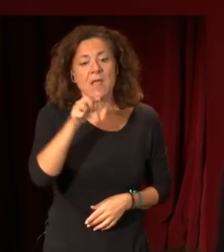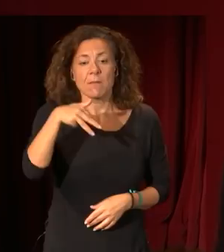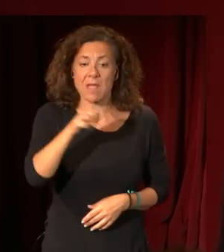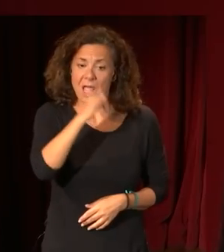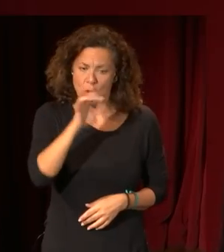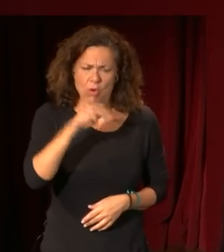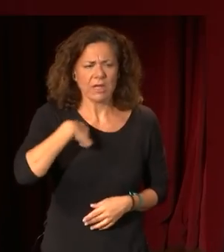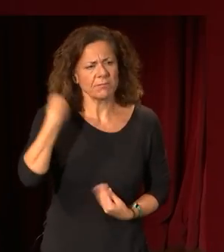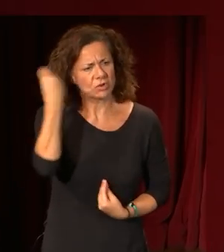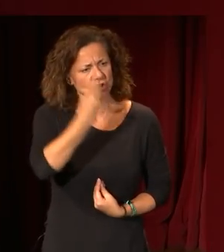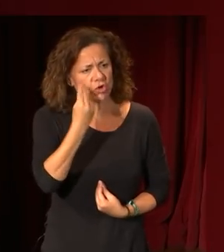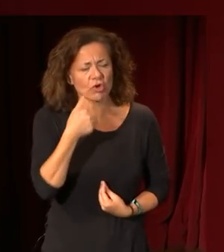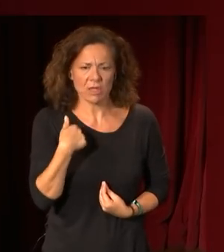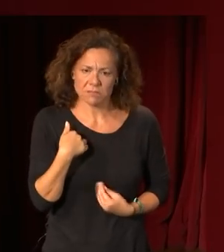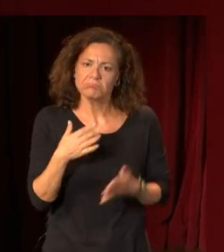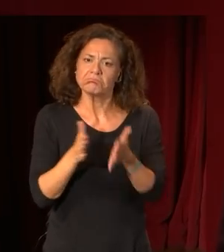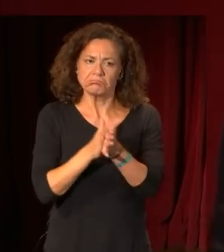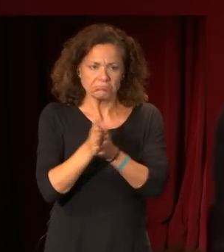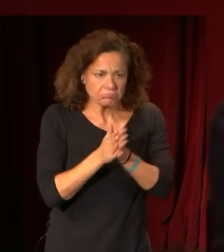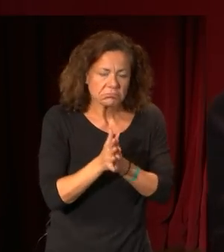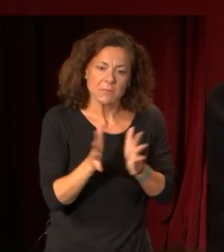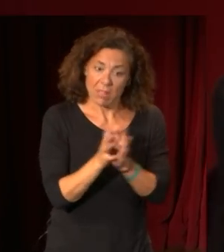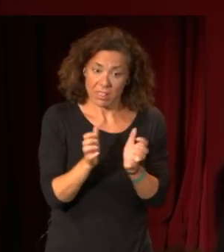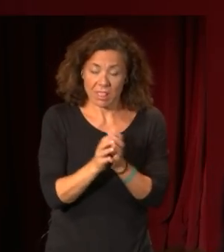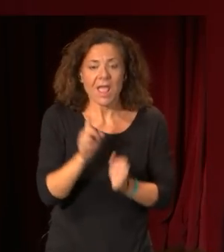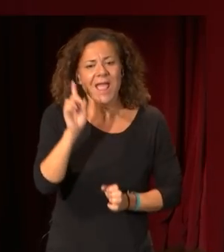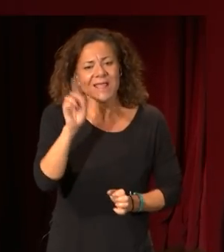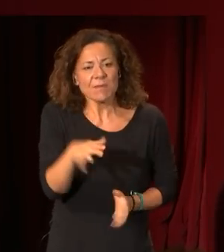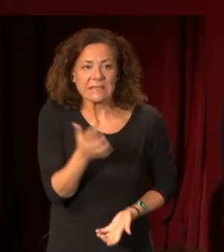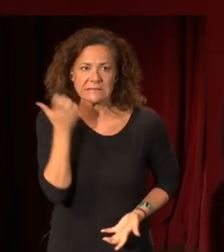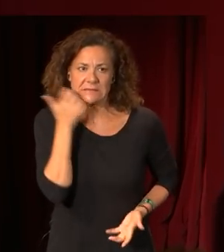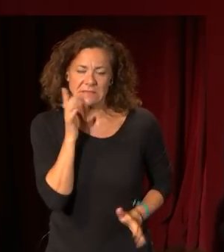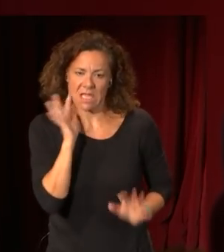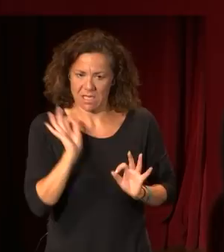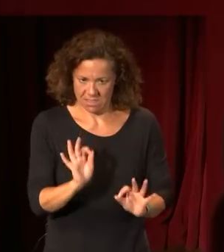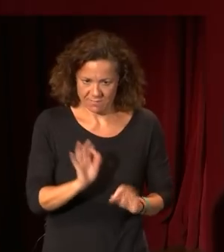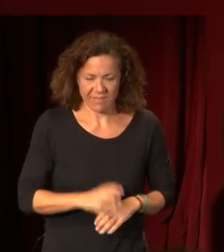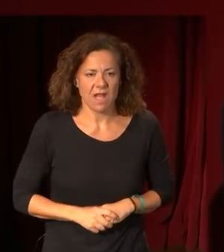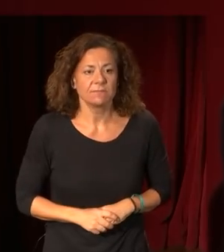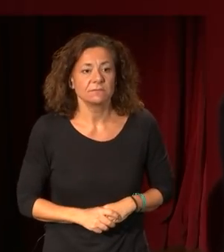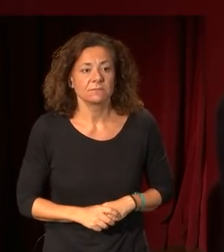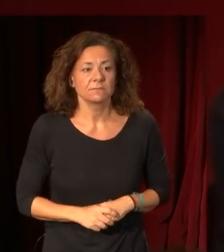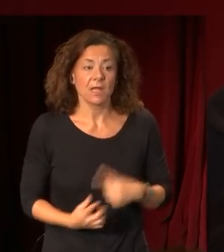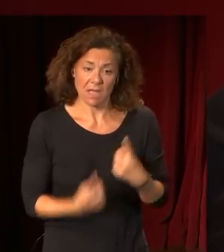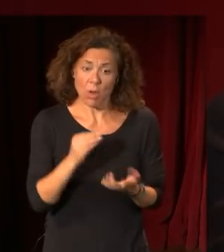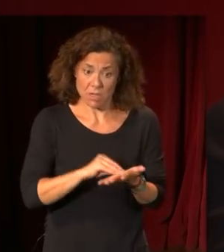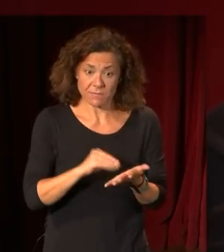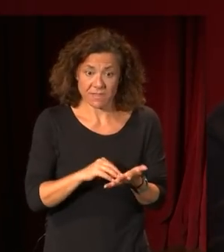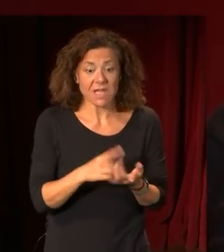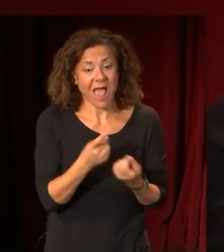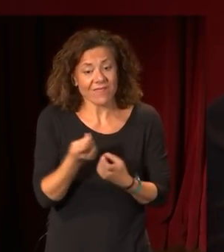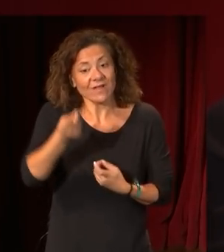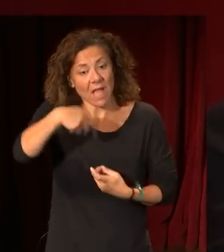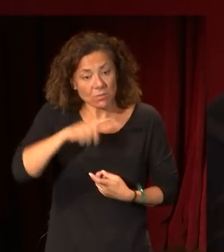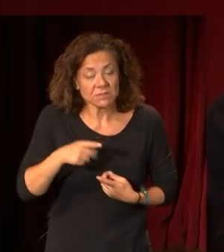pero que creo que va a ser muy estimulante y también un poco heterodoxa cosa que también a veces es conveniente en nuestras disciplinas